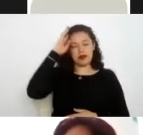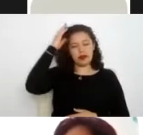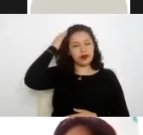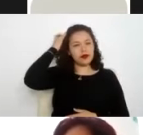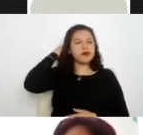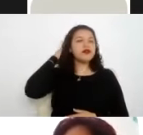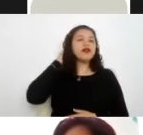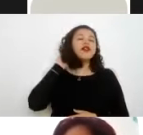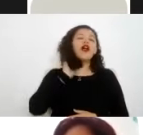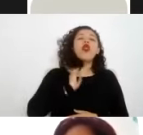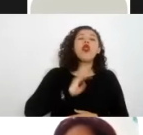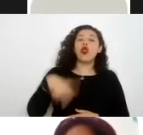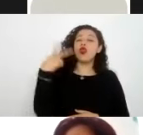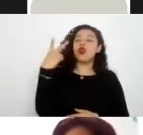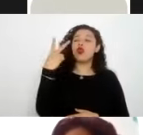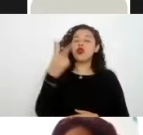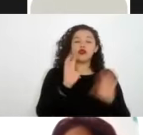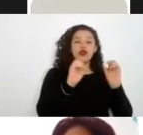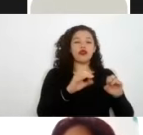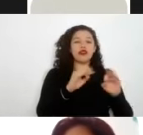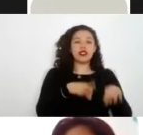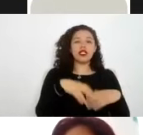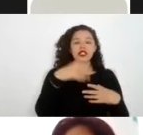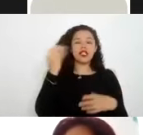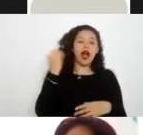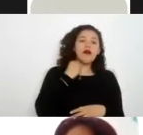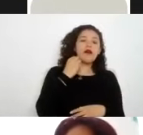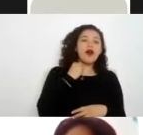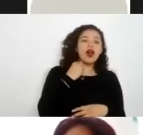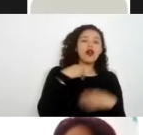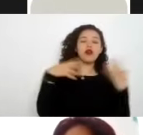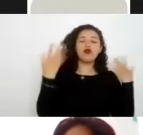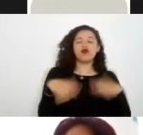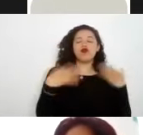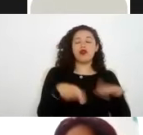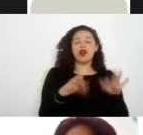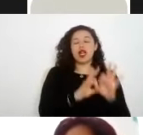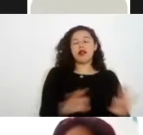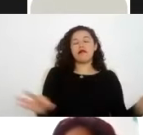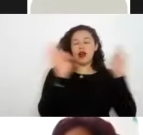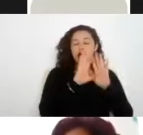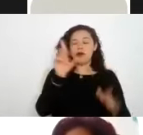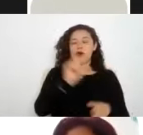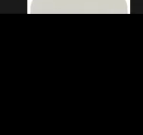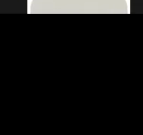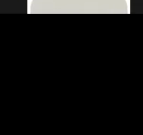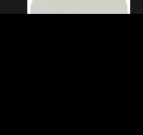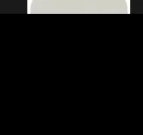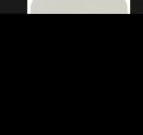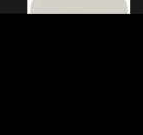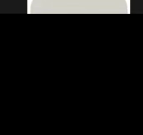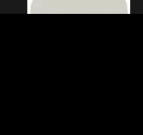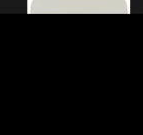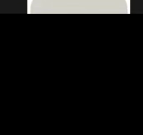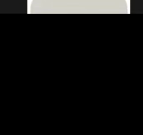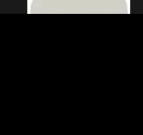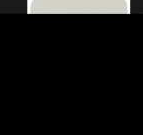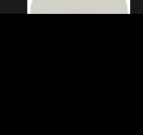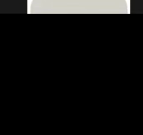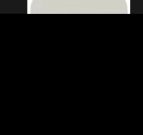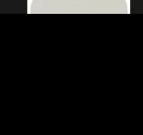destacados despachos de abogados y, bueno, especialistas en el tema de órgano de gobierno. Entonces, lo dejo en